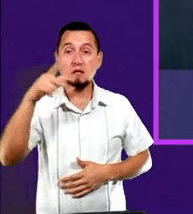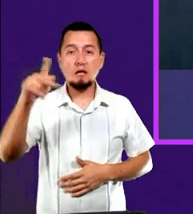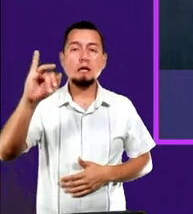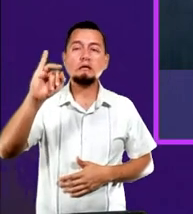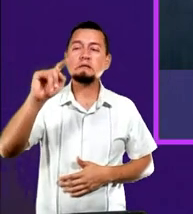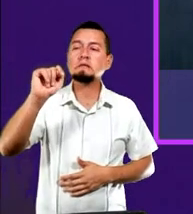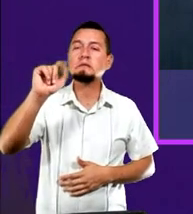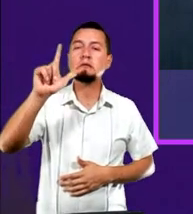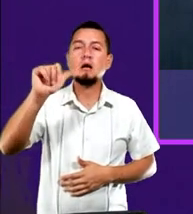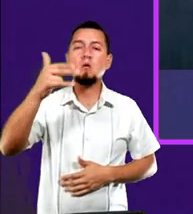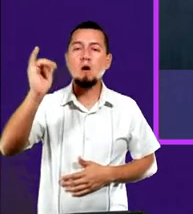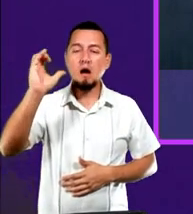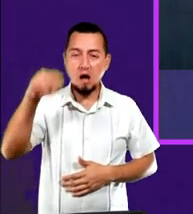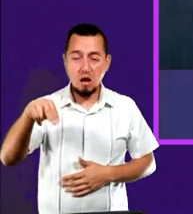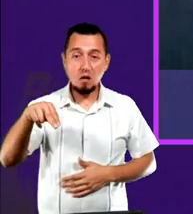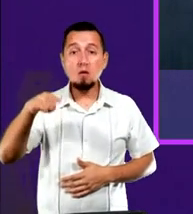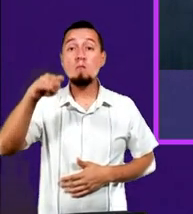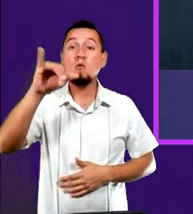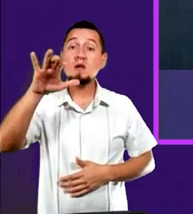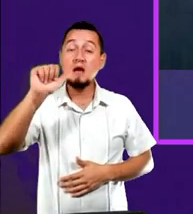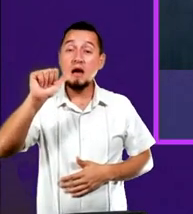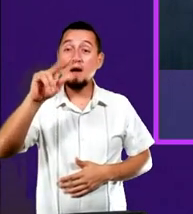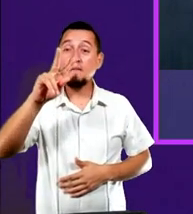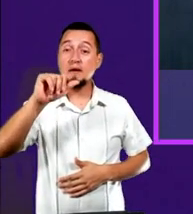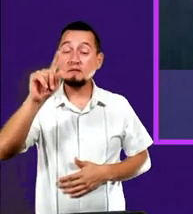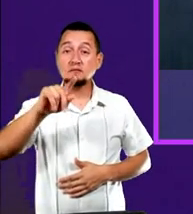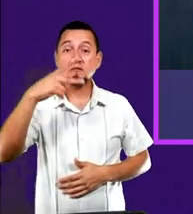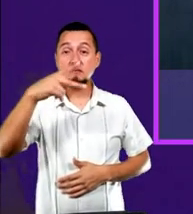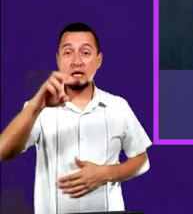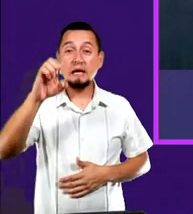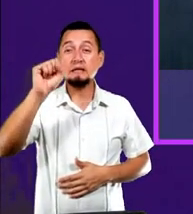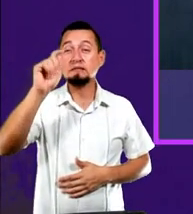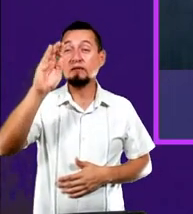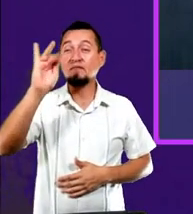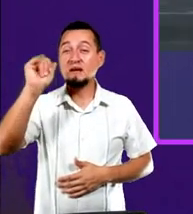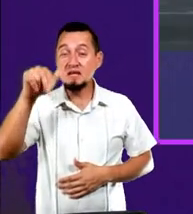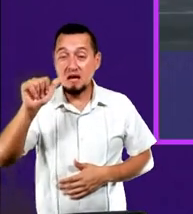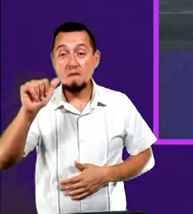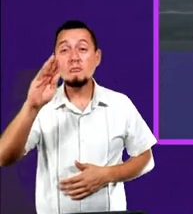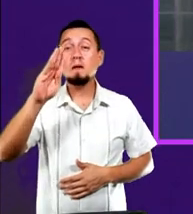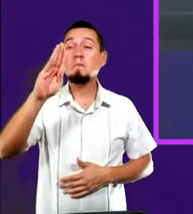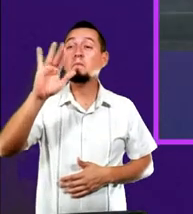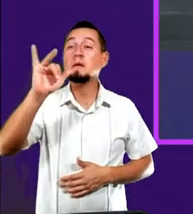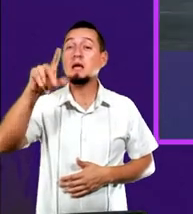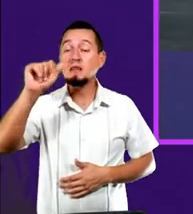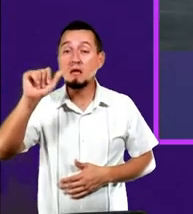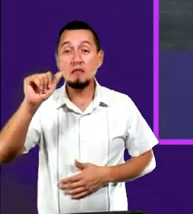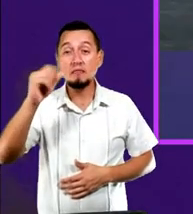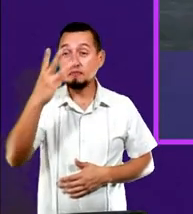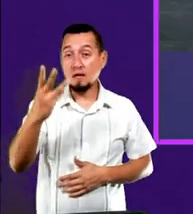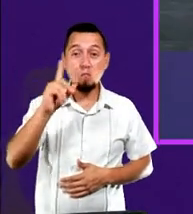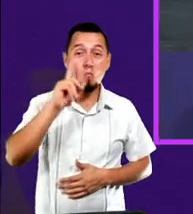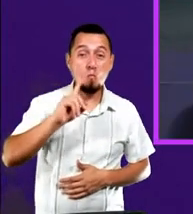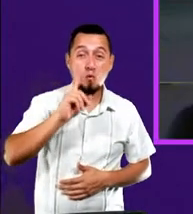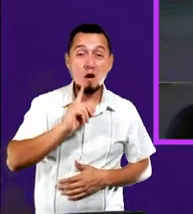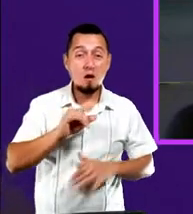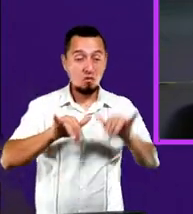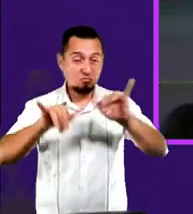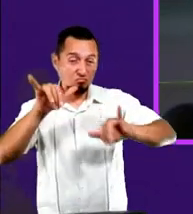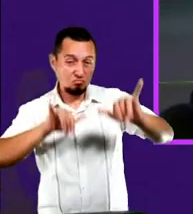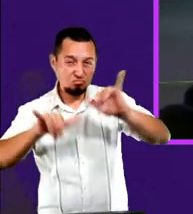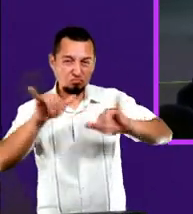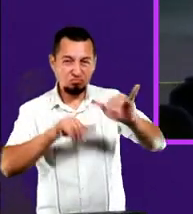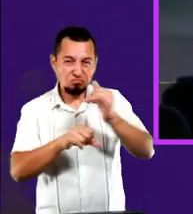Vázquez, Estefanía Domínguez y Brianda. Las últimas tres son científicas en la rama de medicina